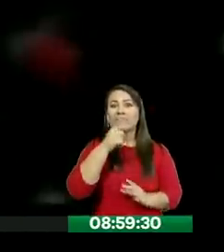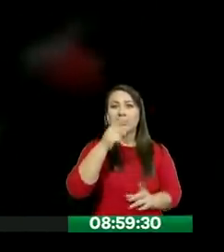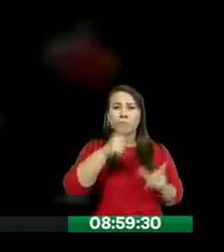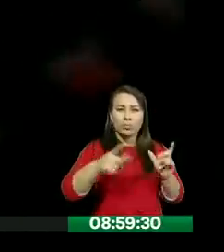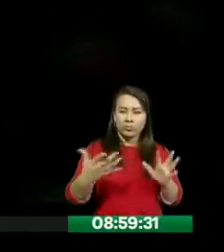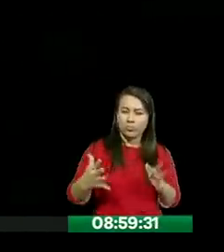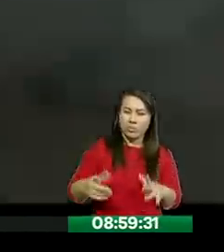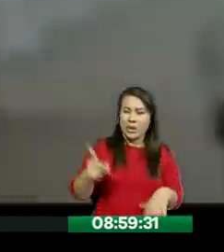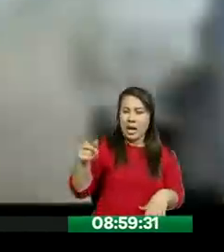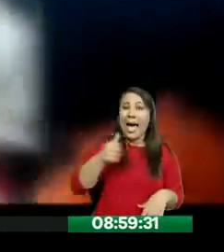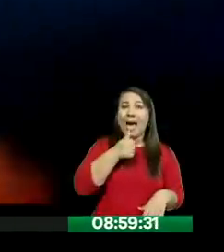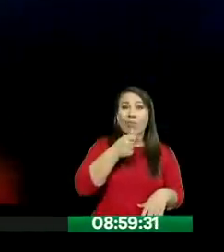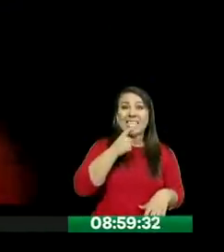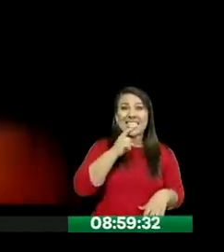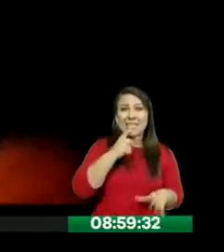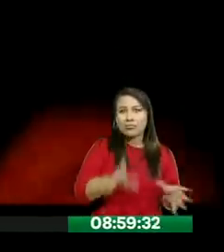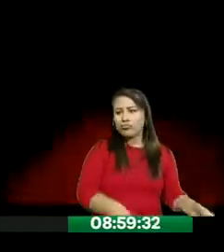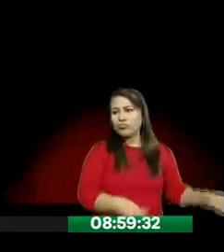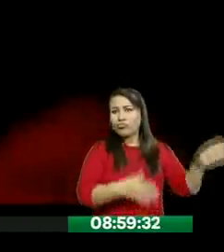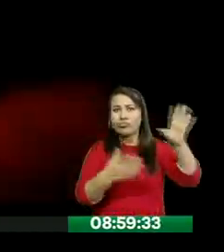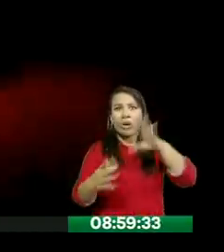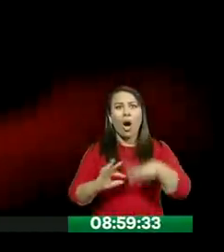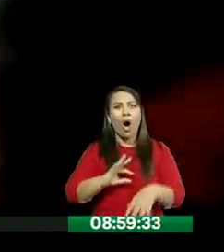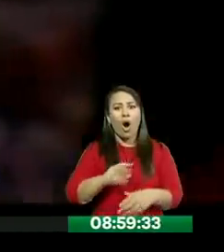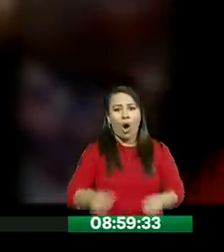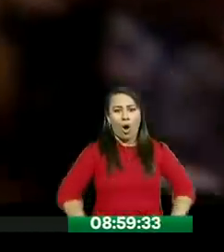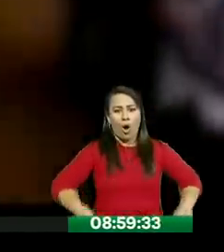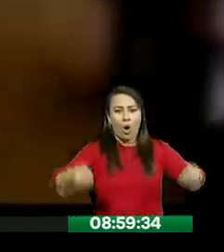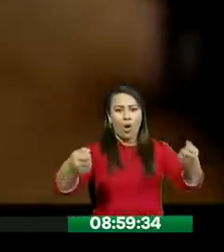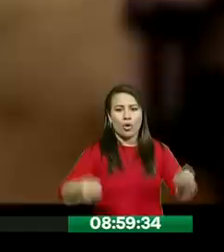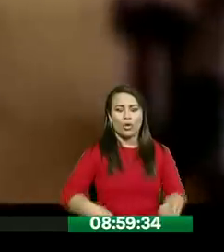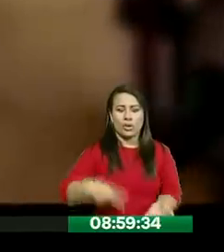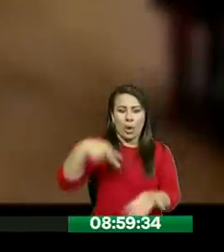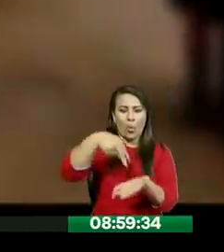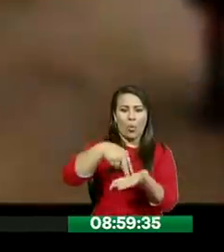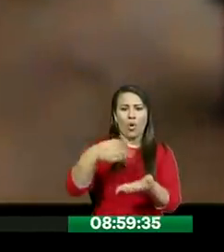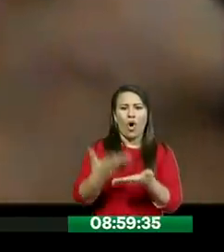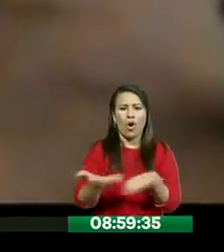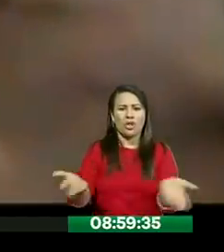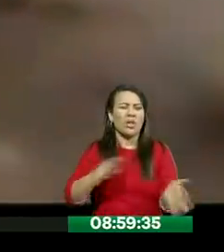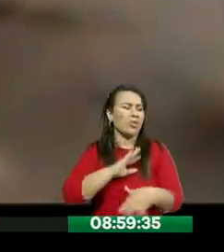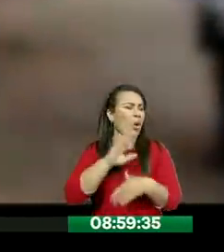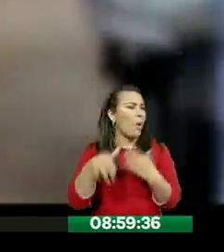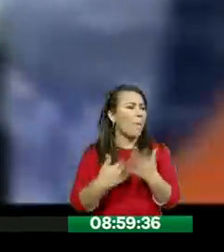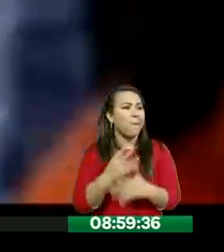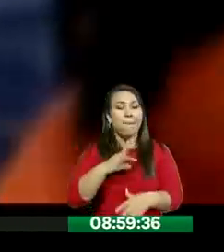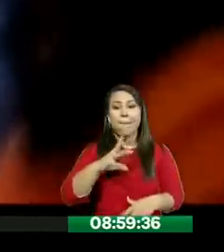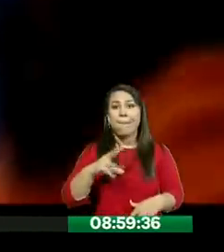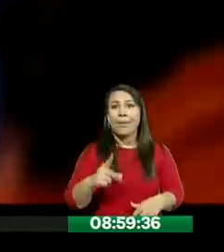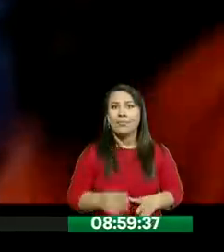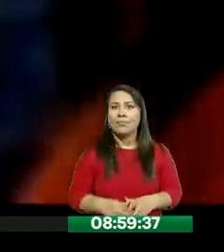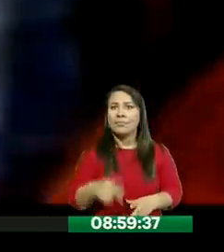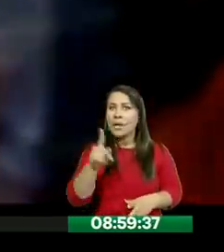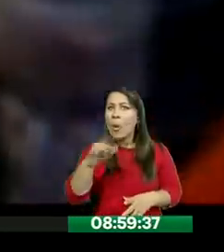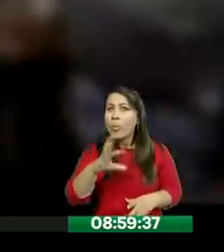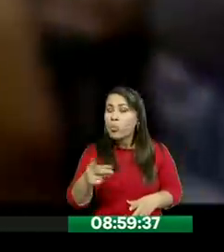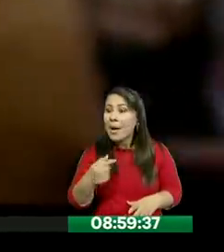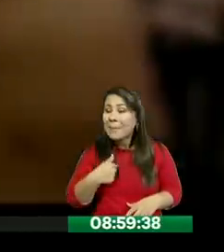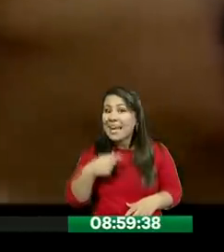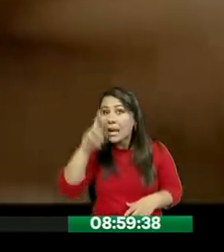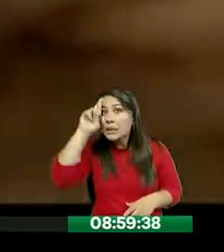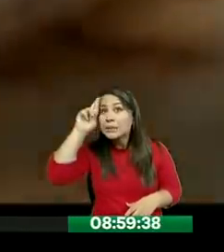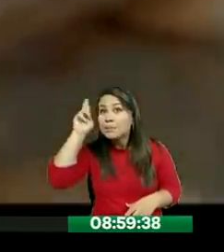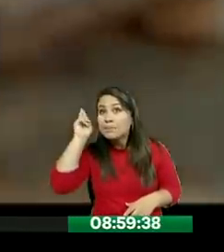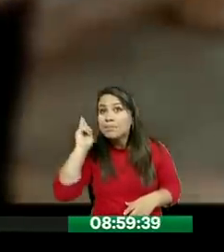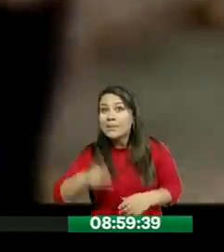Bueno, aquí en la ciudadela Marta de Roldós, en el ingreso y la salida, había concentración de conflictos vehiculares.